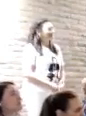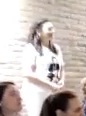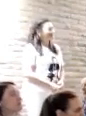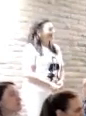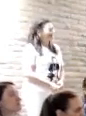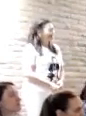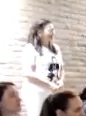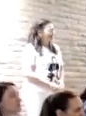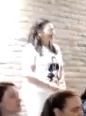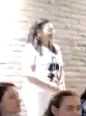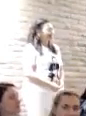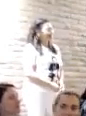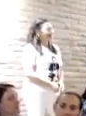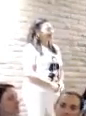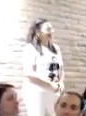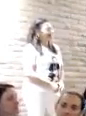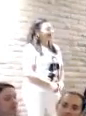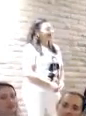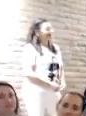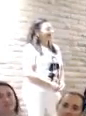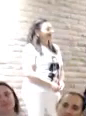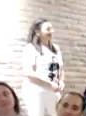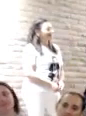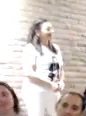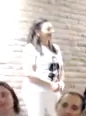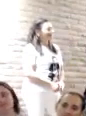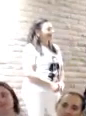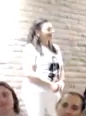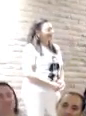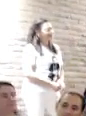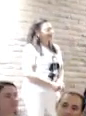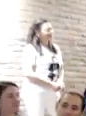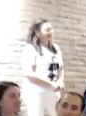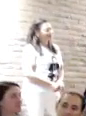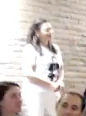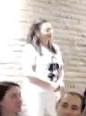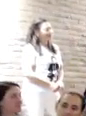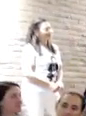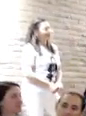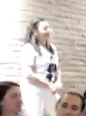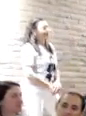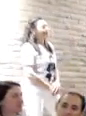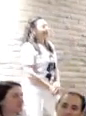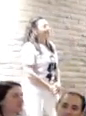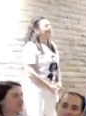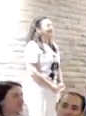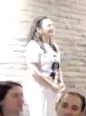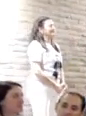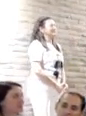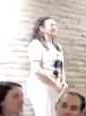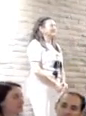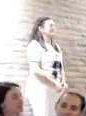Ah bueno Y soy parte del equipo con Vicky con las chicas de fundación del sol